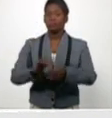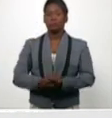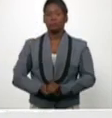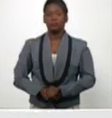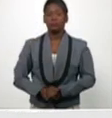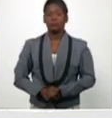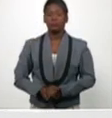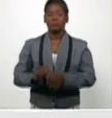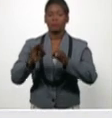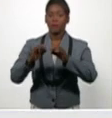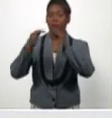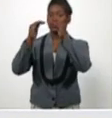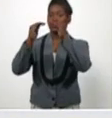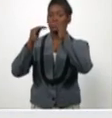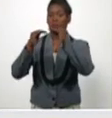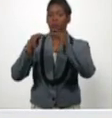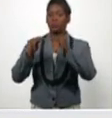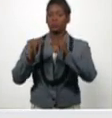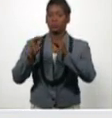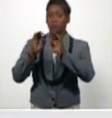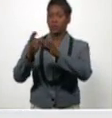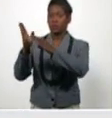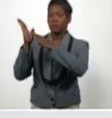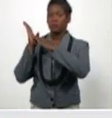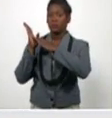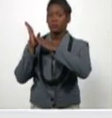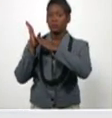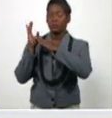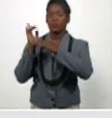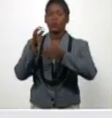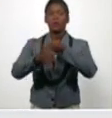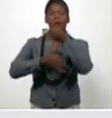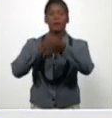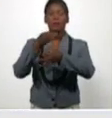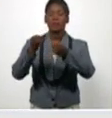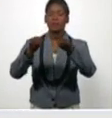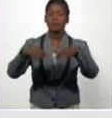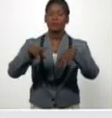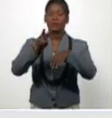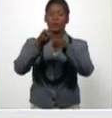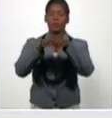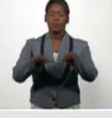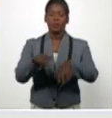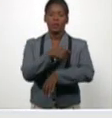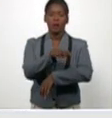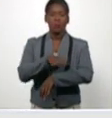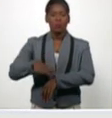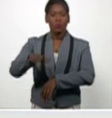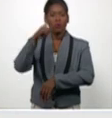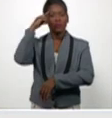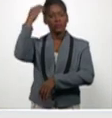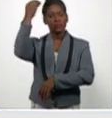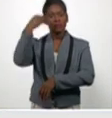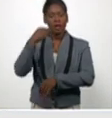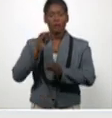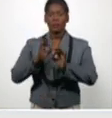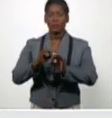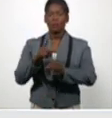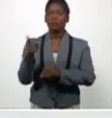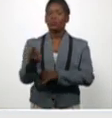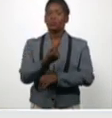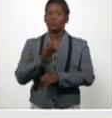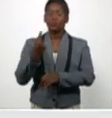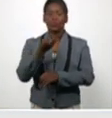un análisis de toda la pandemia y que ya la población conoce, ya pueden ver ahí la